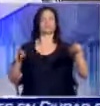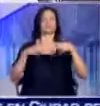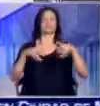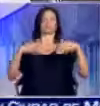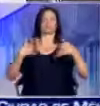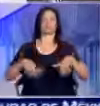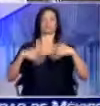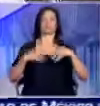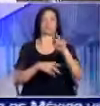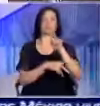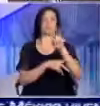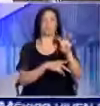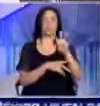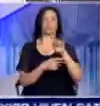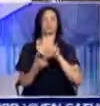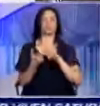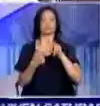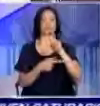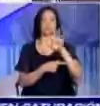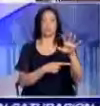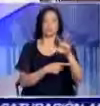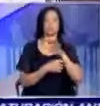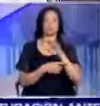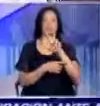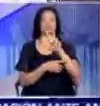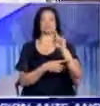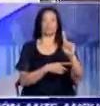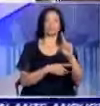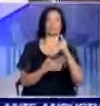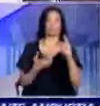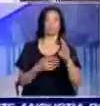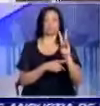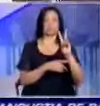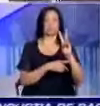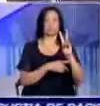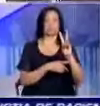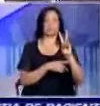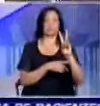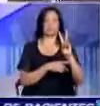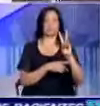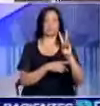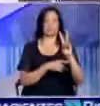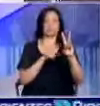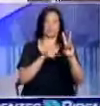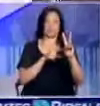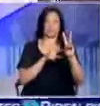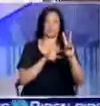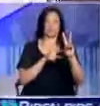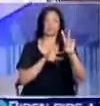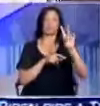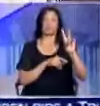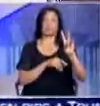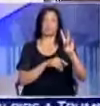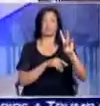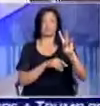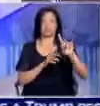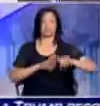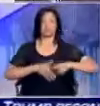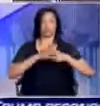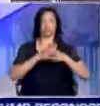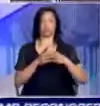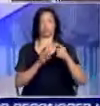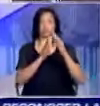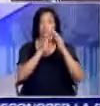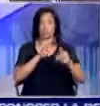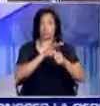tremenda 24 25 31 se ley seca a las 7 comienza el